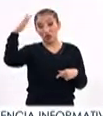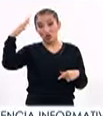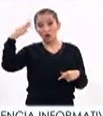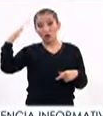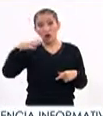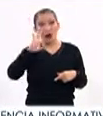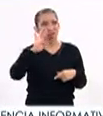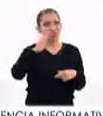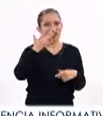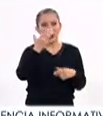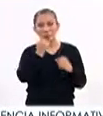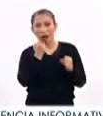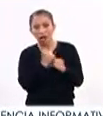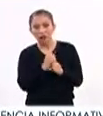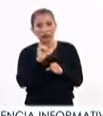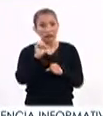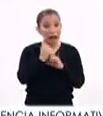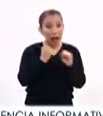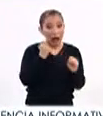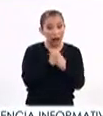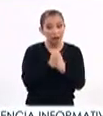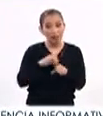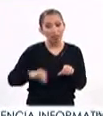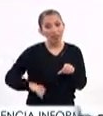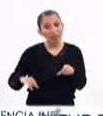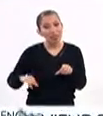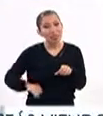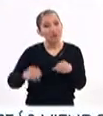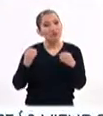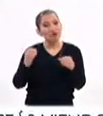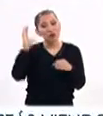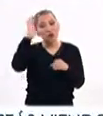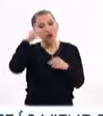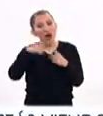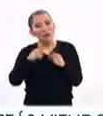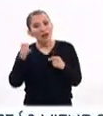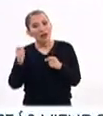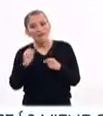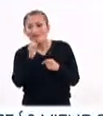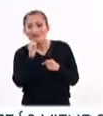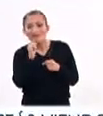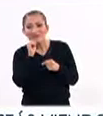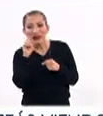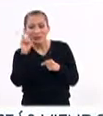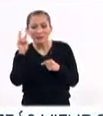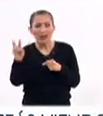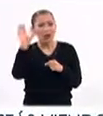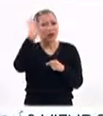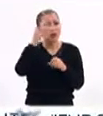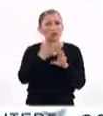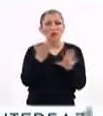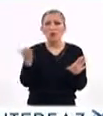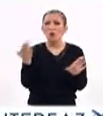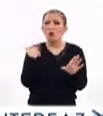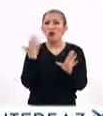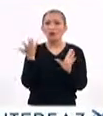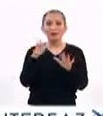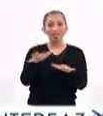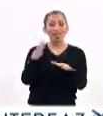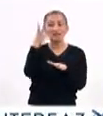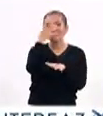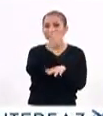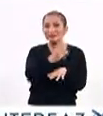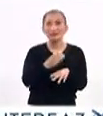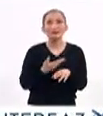de 40, 50 años, 60 años, le interesa mucho la cultura japonesa. La considera una cultura muy